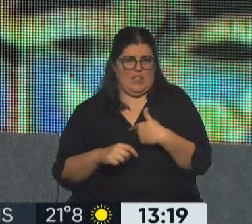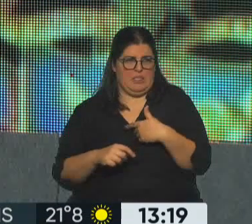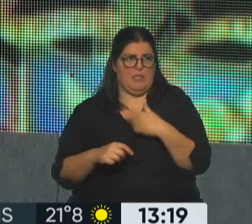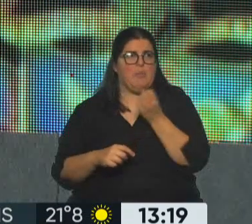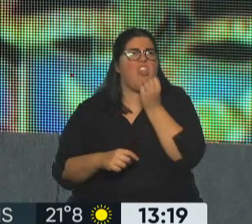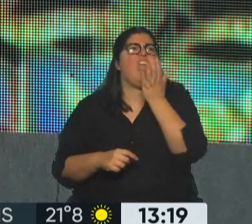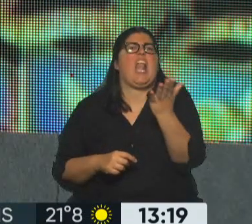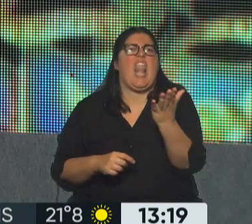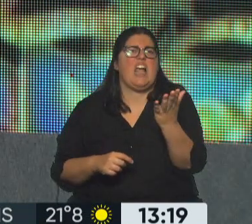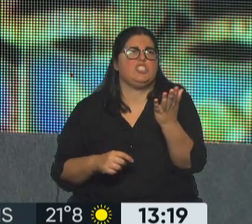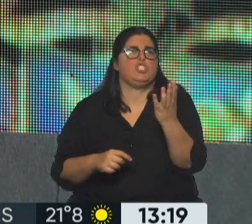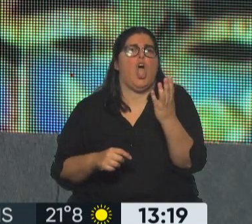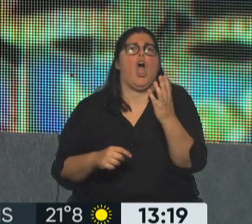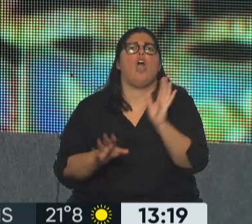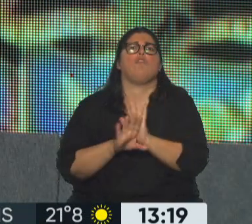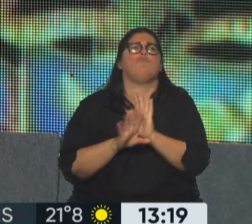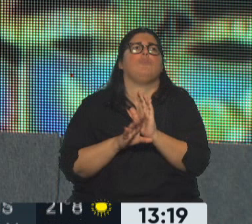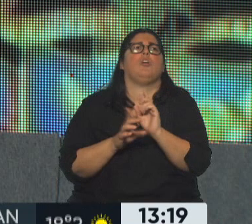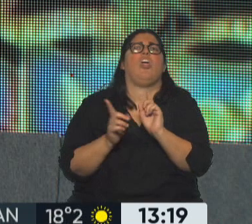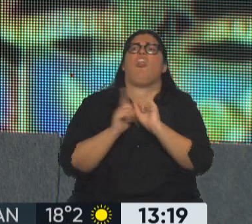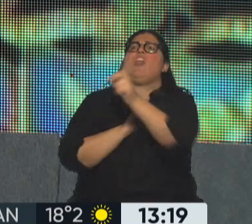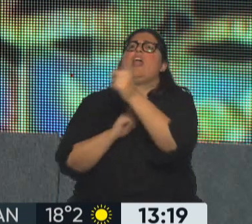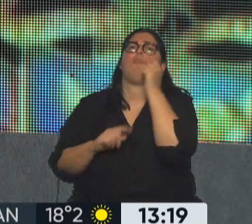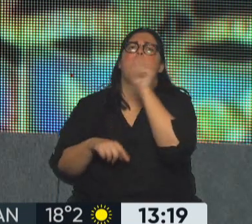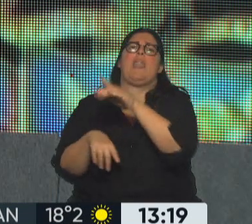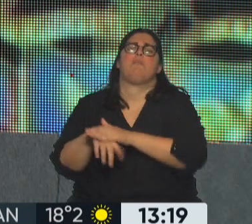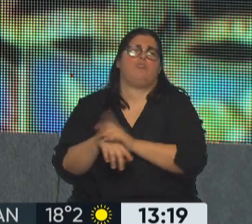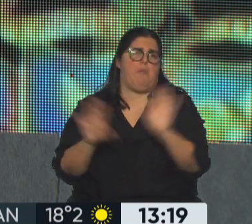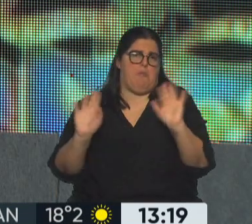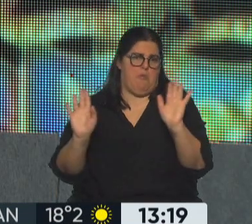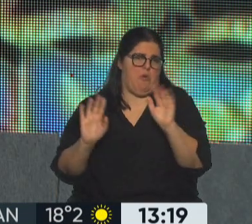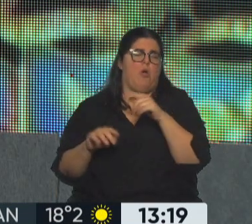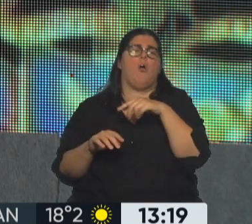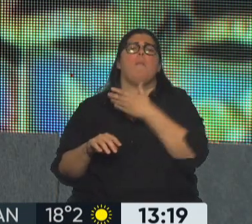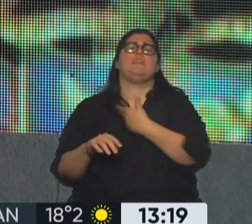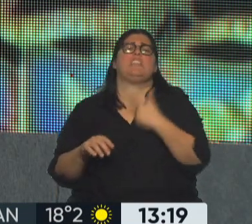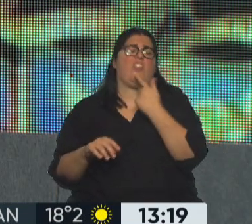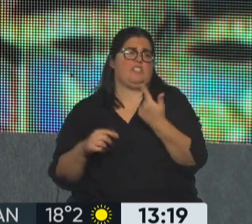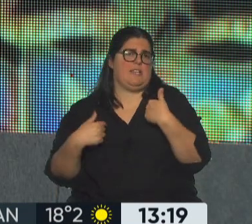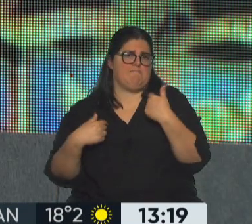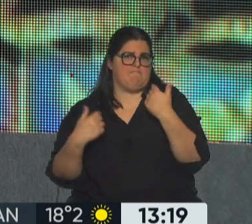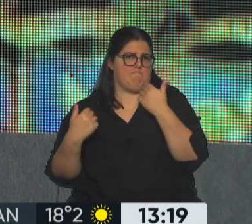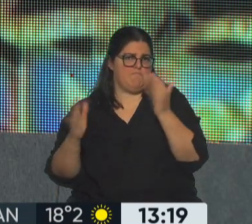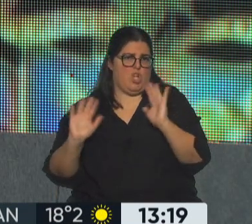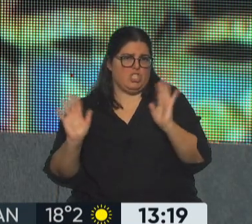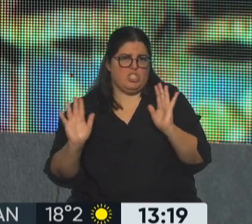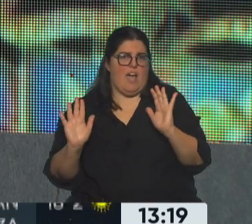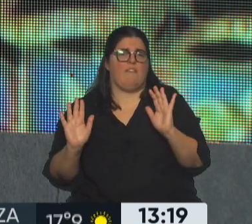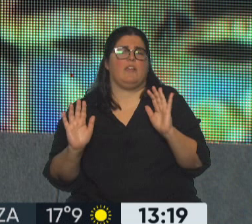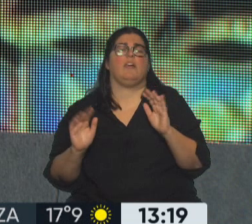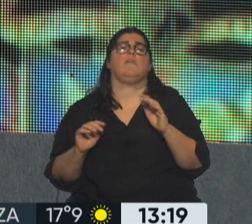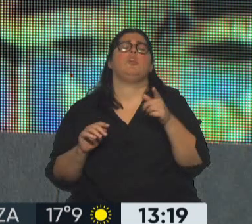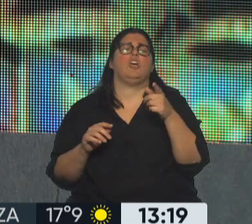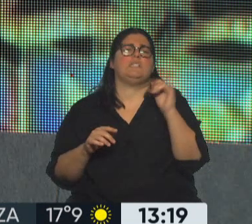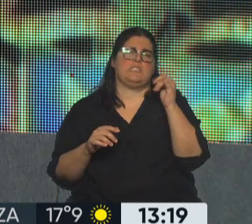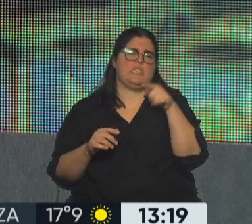inculpar directamente al padre. O sea, él dice que Gustavo Petro no sabía esos dineros, pero sí lo golpea moralmente, ¿no? Habla de que fue un mal padre,